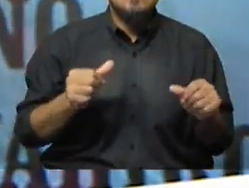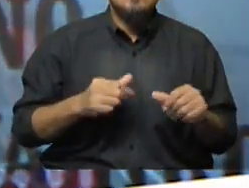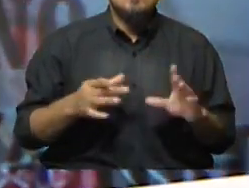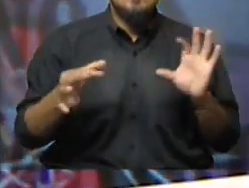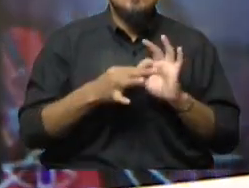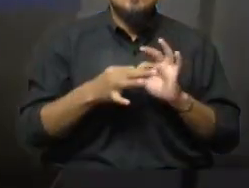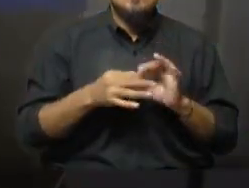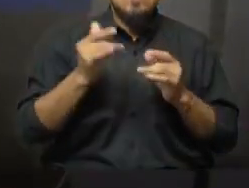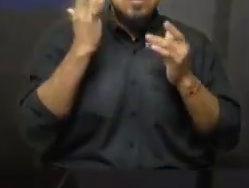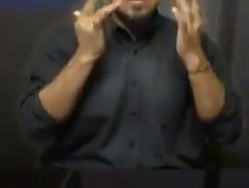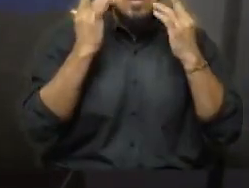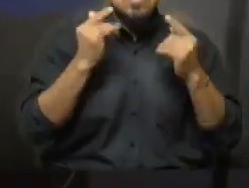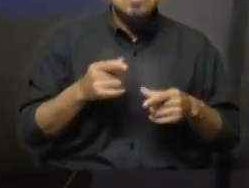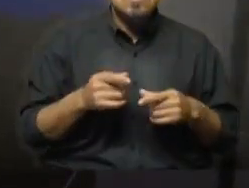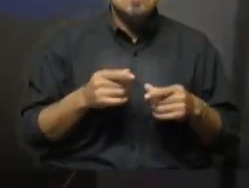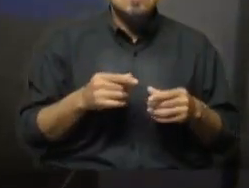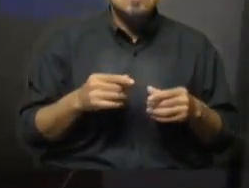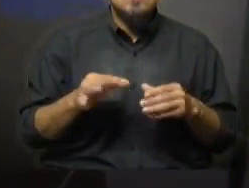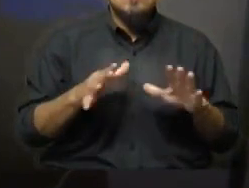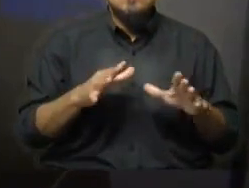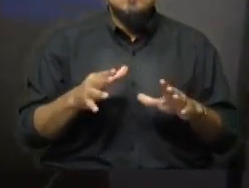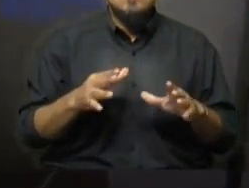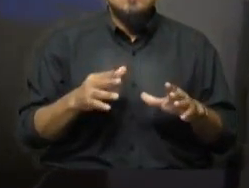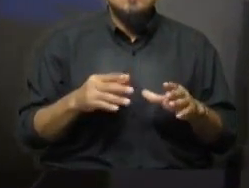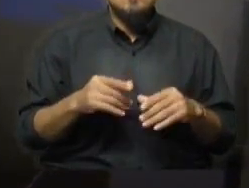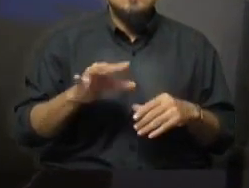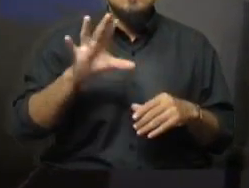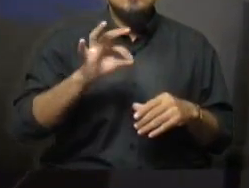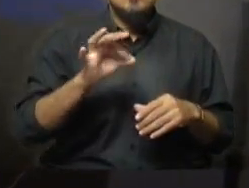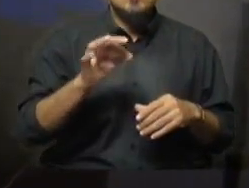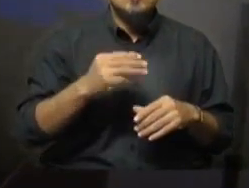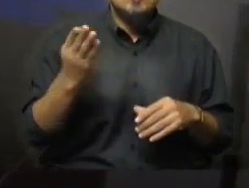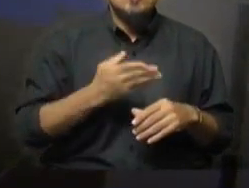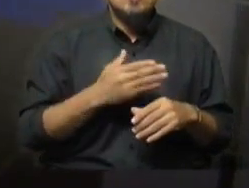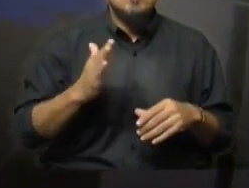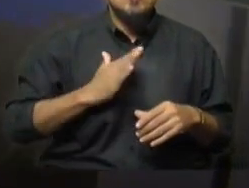al arte? Mirá, somos de población, somos más del 50%